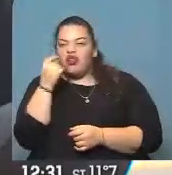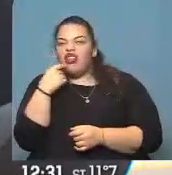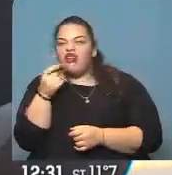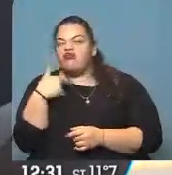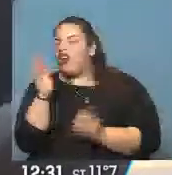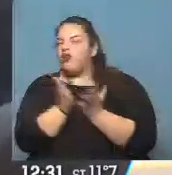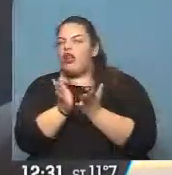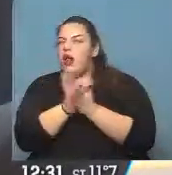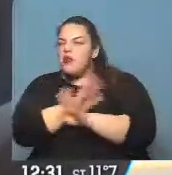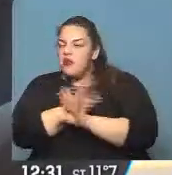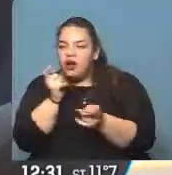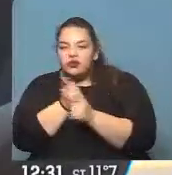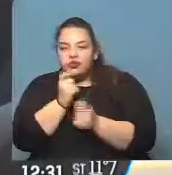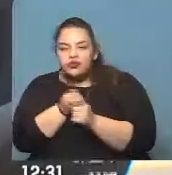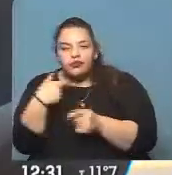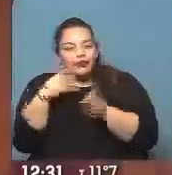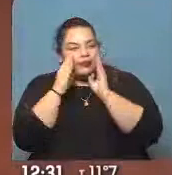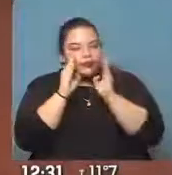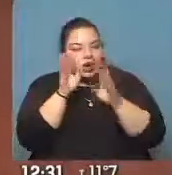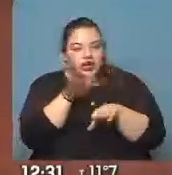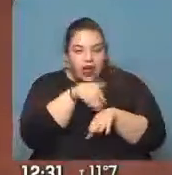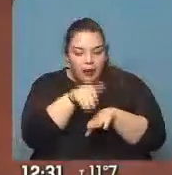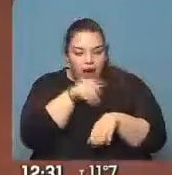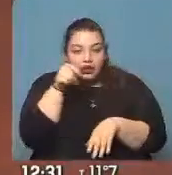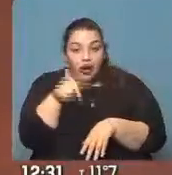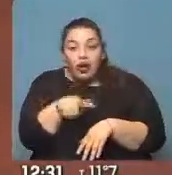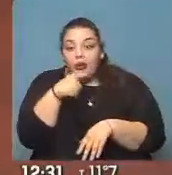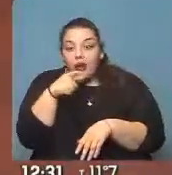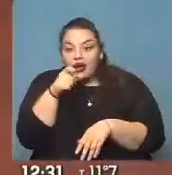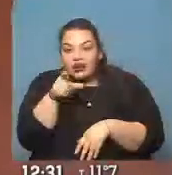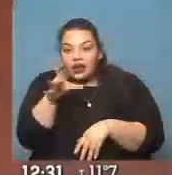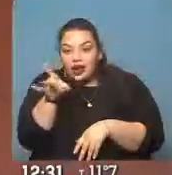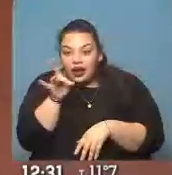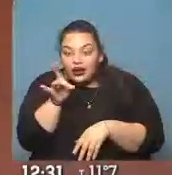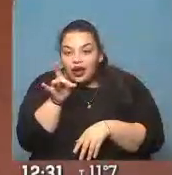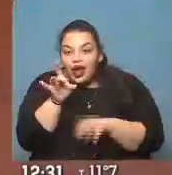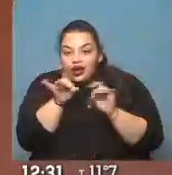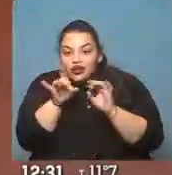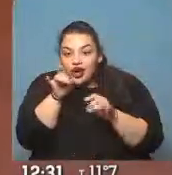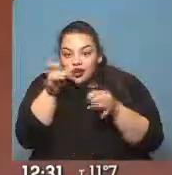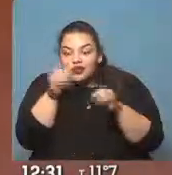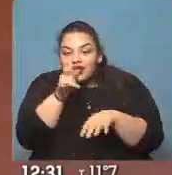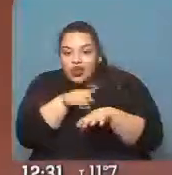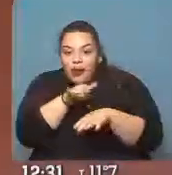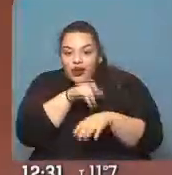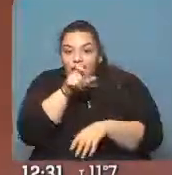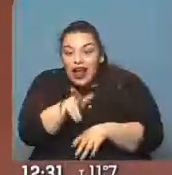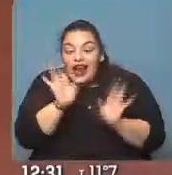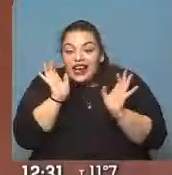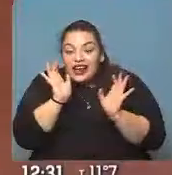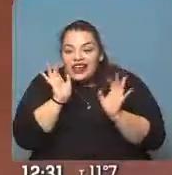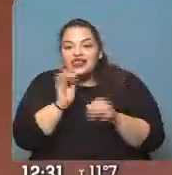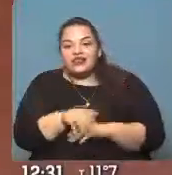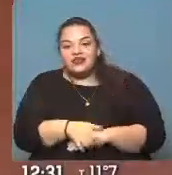arquitectura me voy a dedicar a los zapatos y hoy parece ser que la selección va a usar los zapatos de el que estamos con con